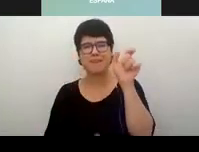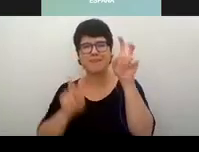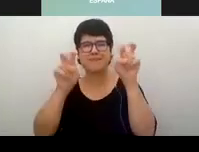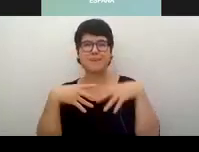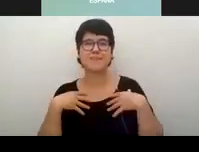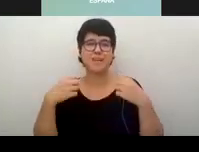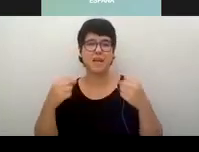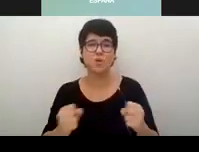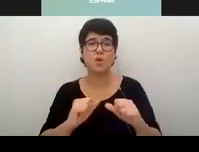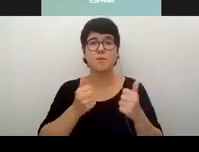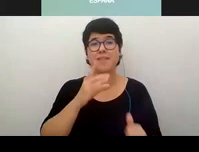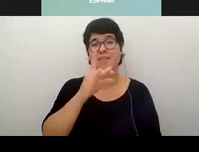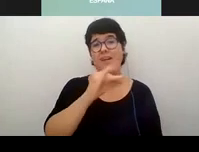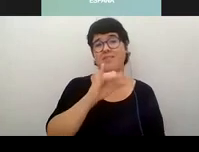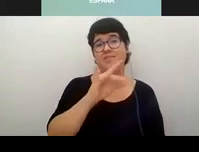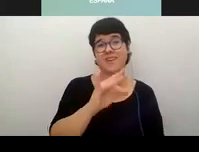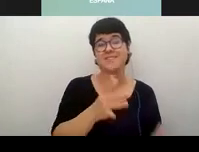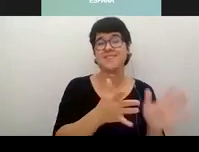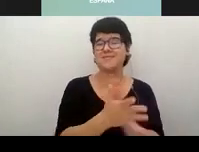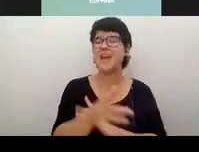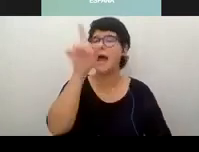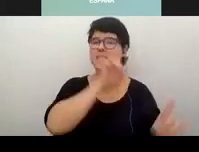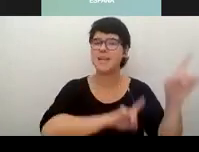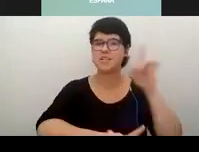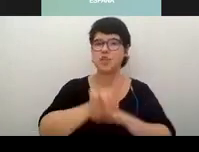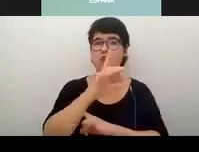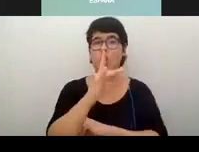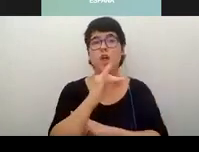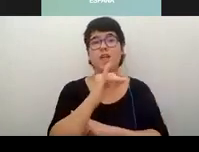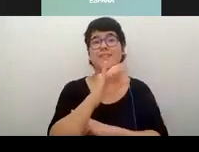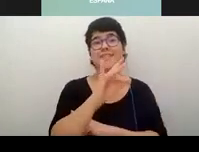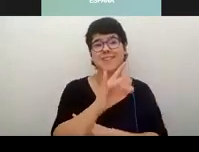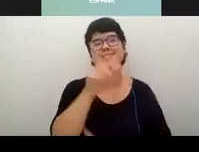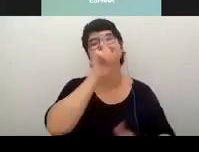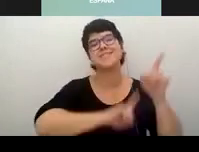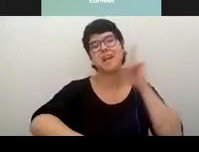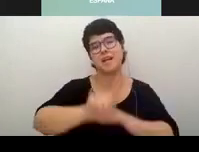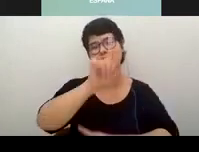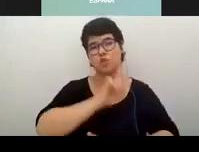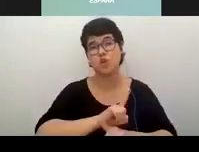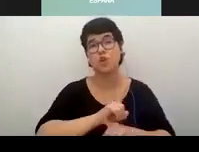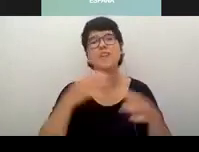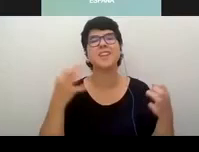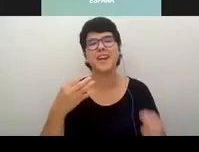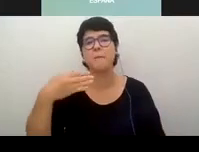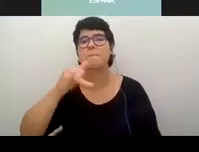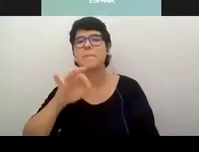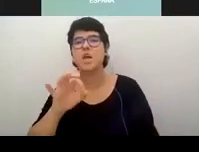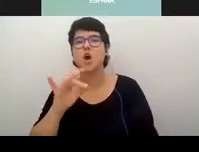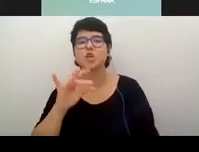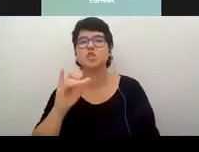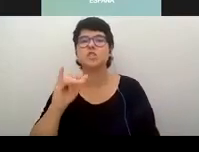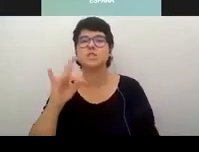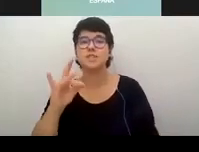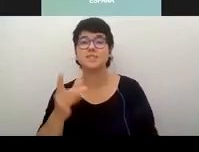comiencen por dis sería un trastorno o sea, disbiosis sería un trastorno de la biosis, del bioma, de las bacterias en